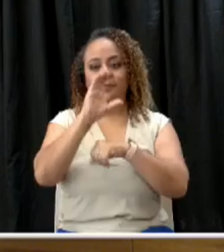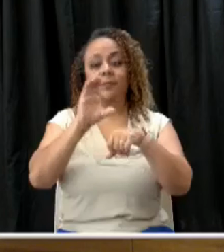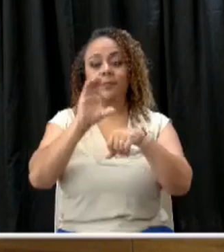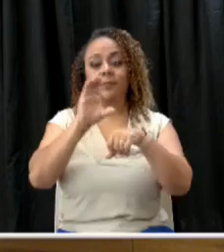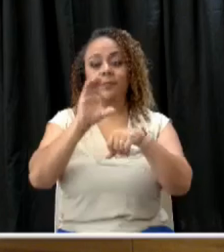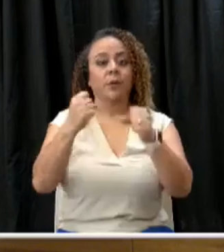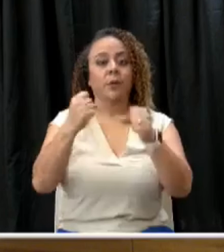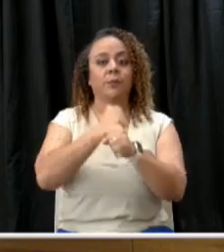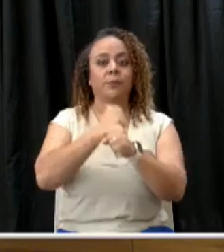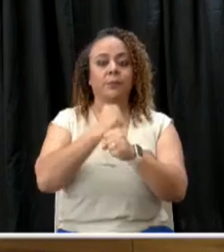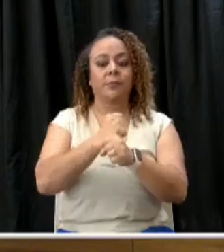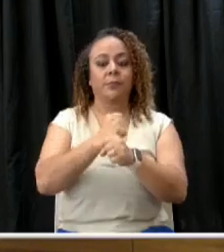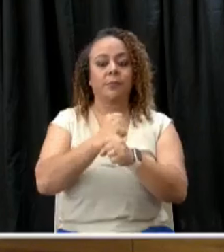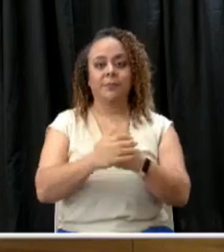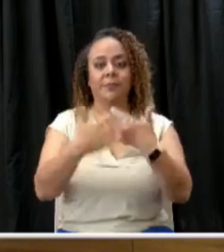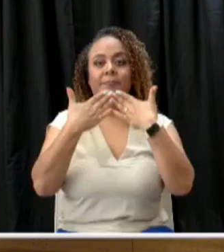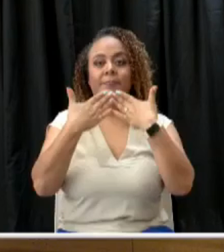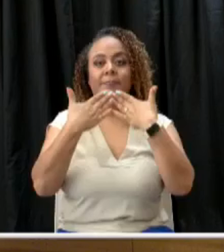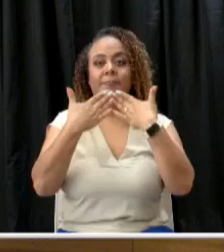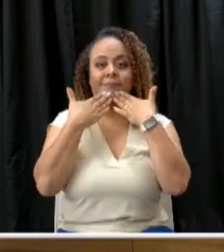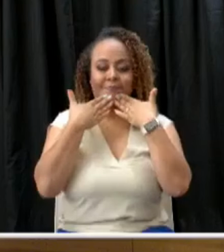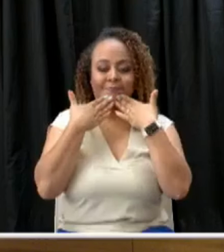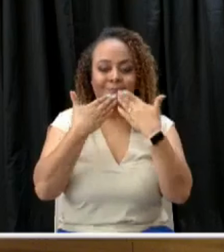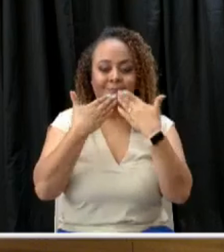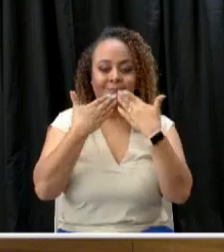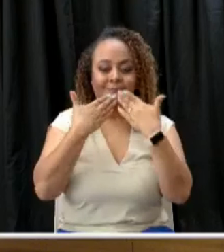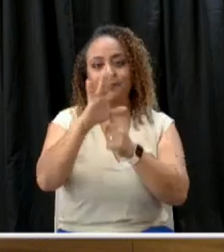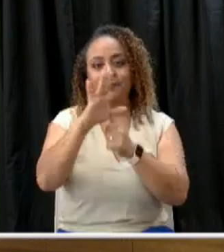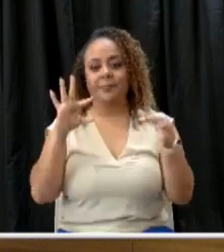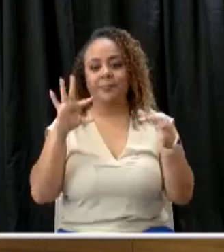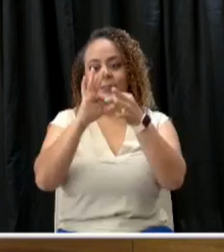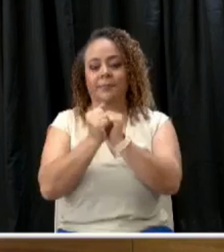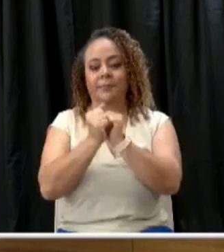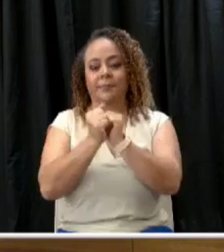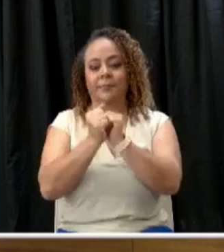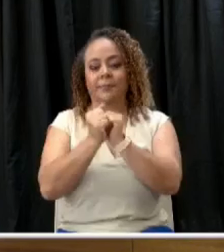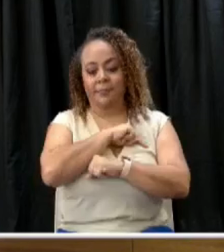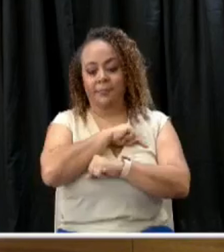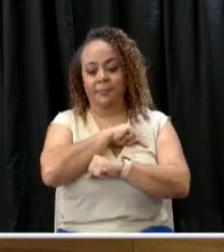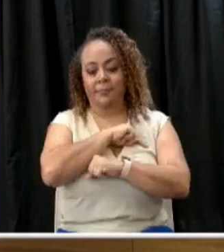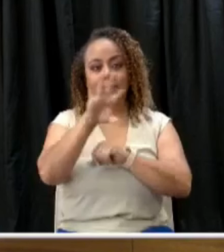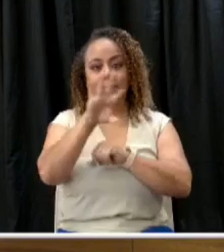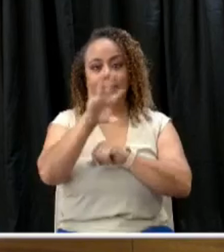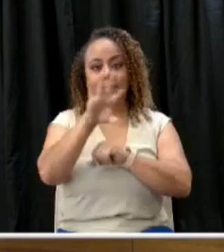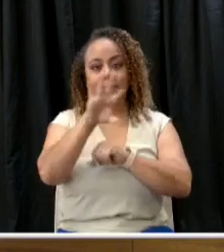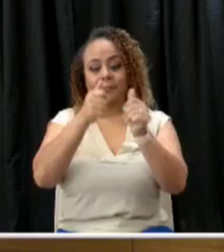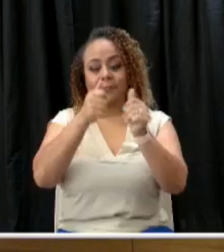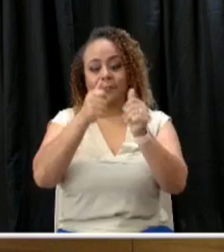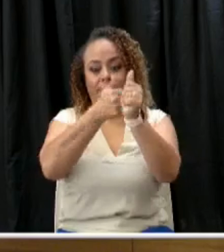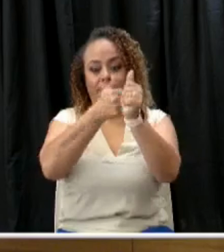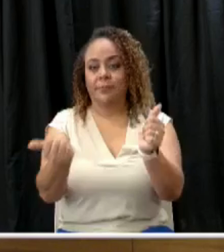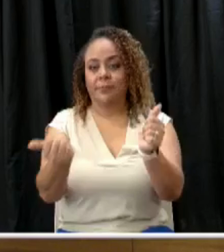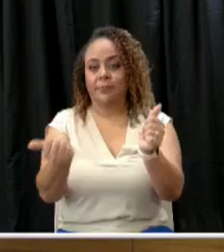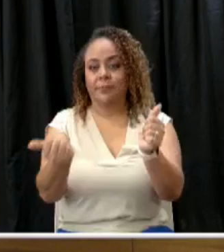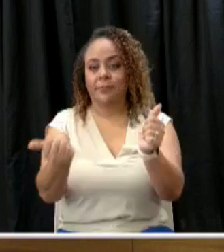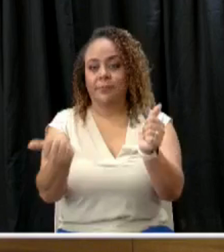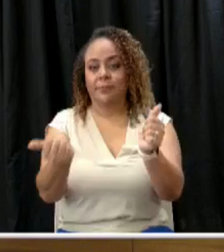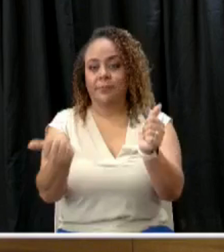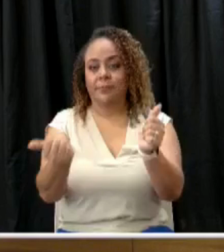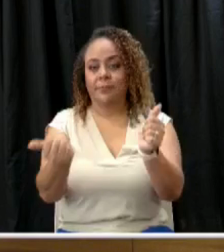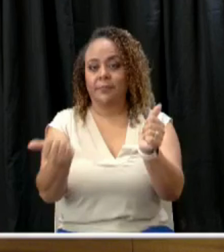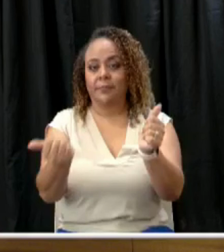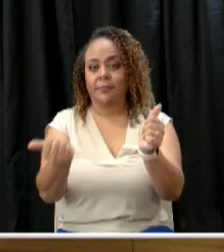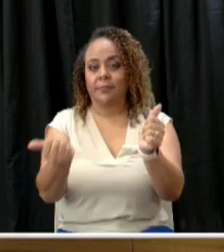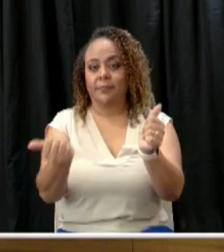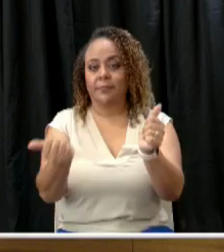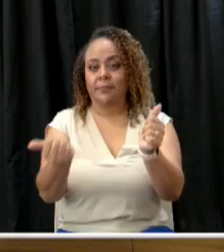Consejo de Salud Ocupacional. Agradecerles su conexión con nosotros, invitarlos a que nos sigan acompañando a través de